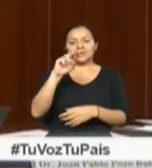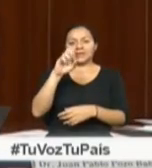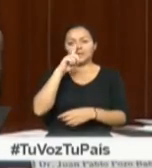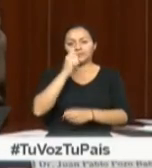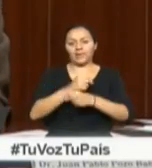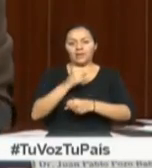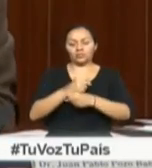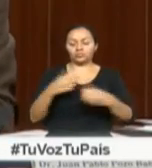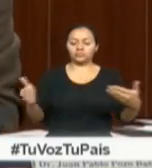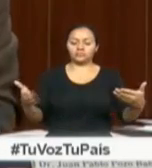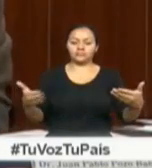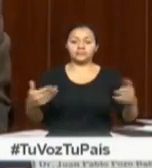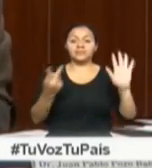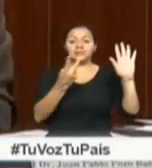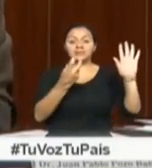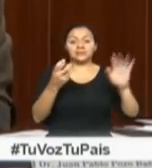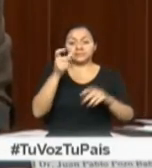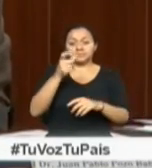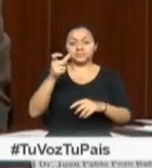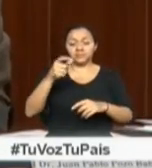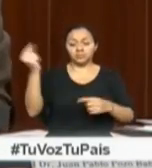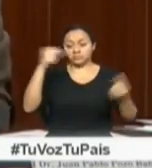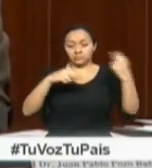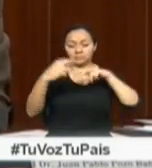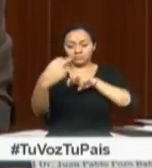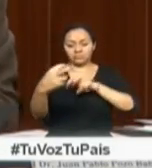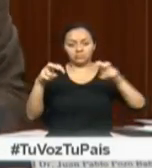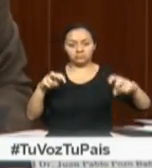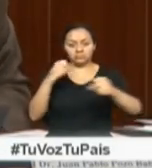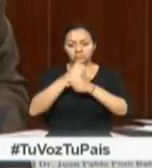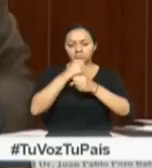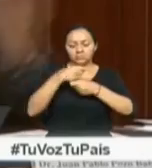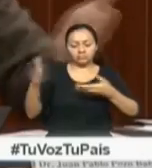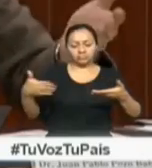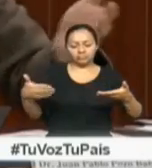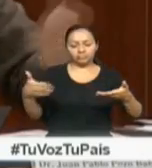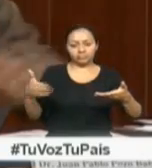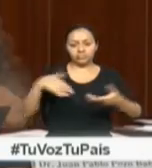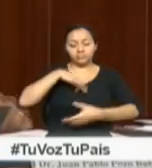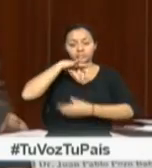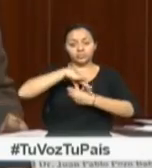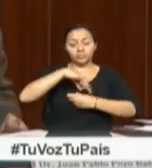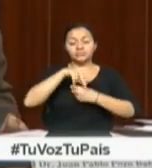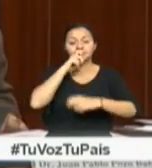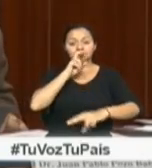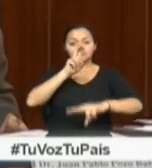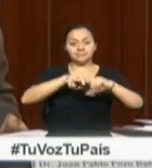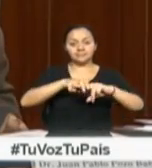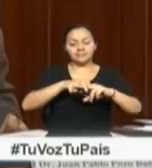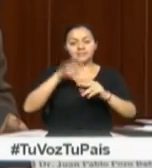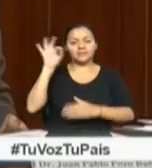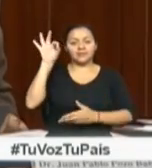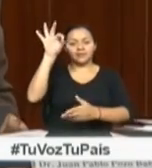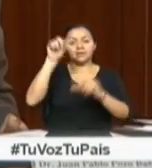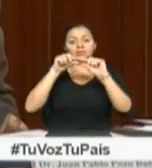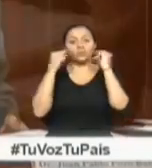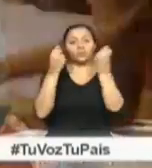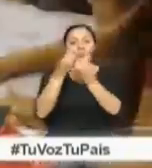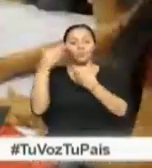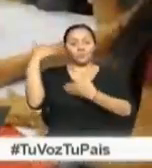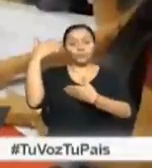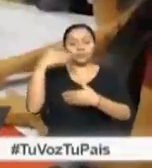Electoral. 700 personas aproximadamente son las personas que estarán en presencia de los delegados de las organizaciones